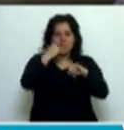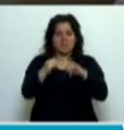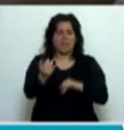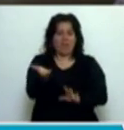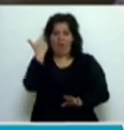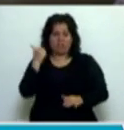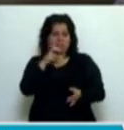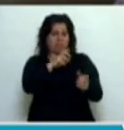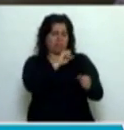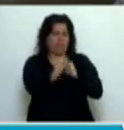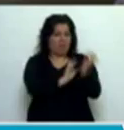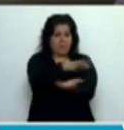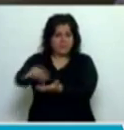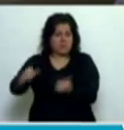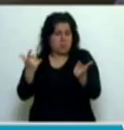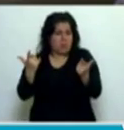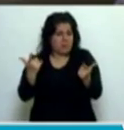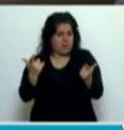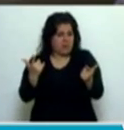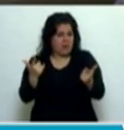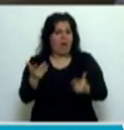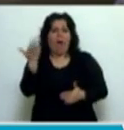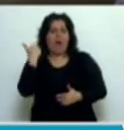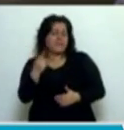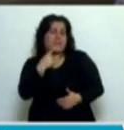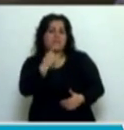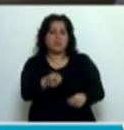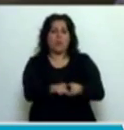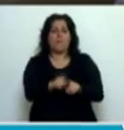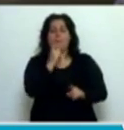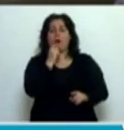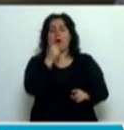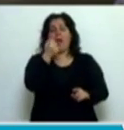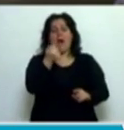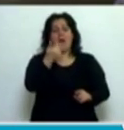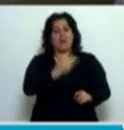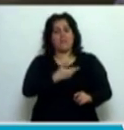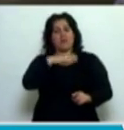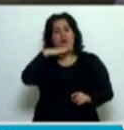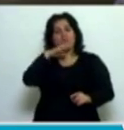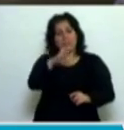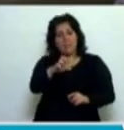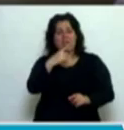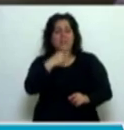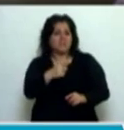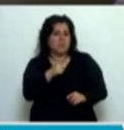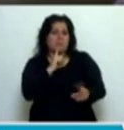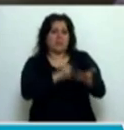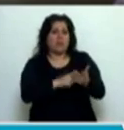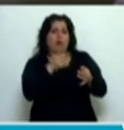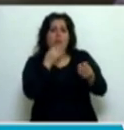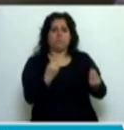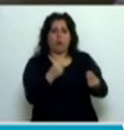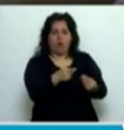hacían, sino que además, no obstante, le enchufaban a las FJP la necesidad de financiarlas. Este fue un cambio también muy